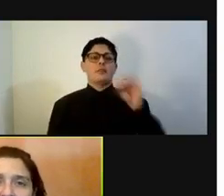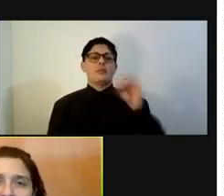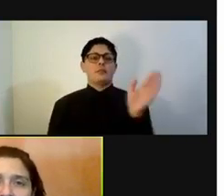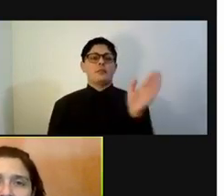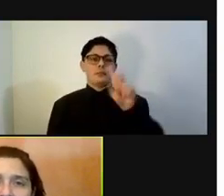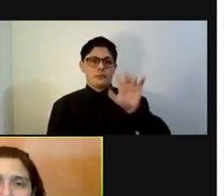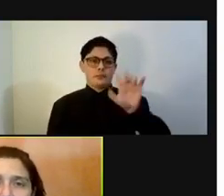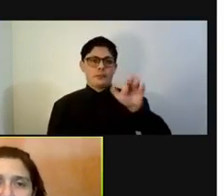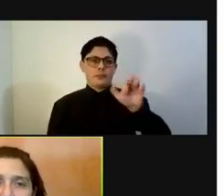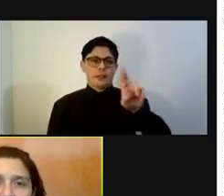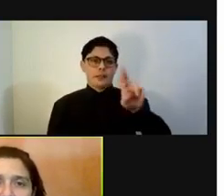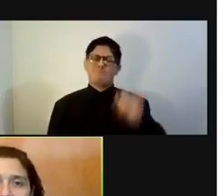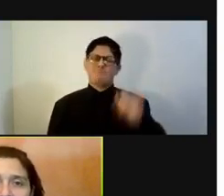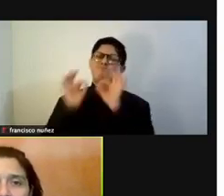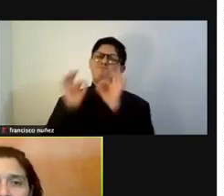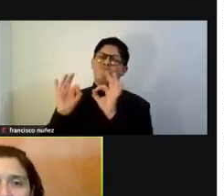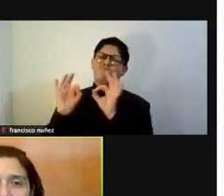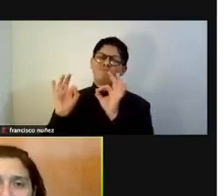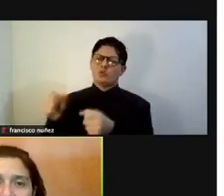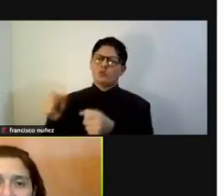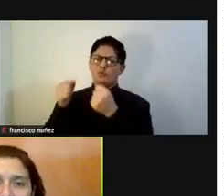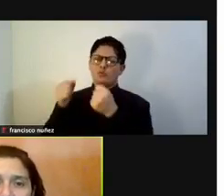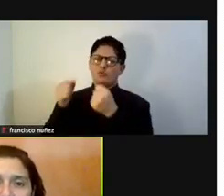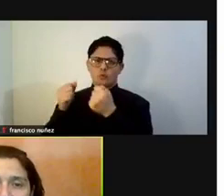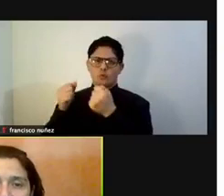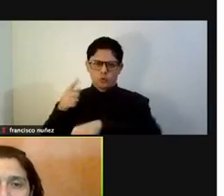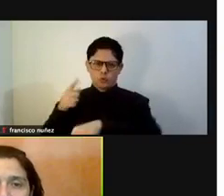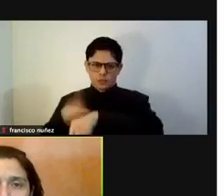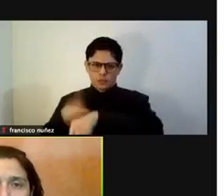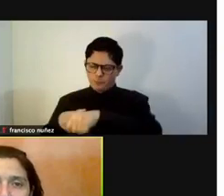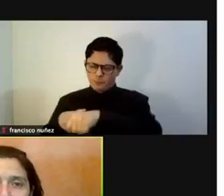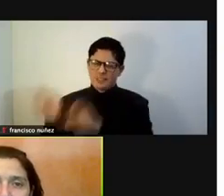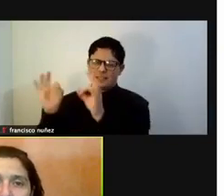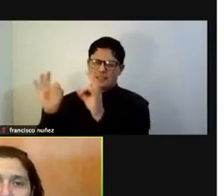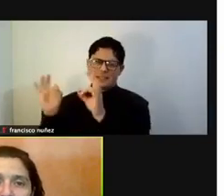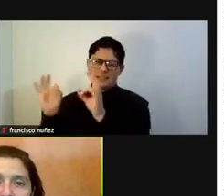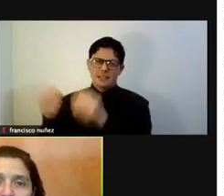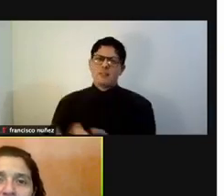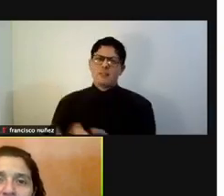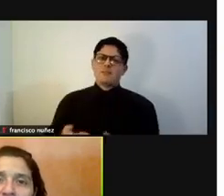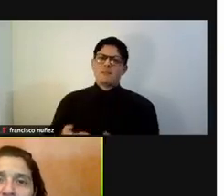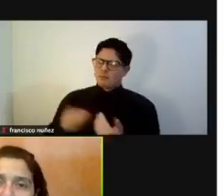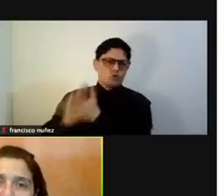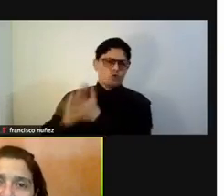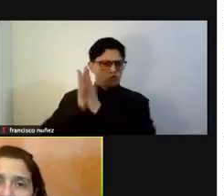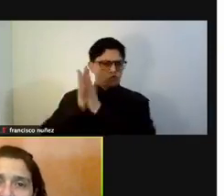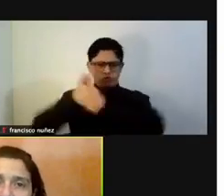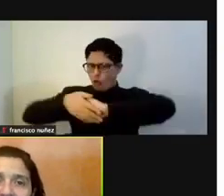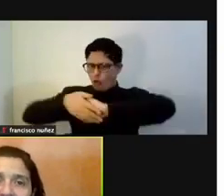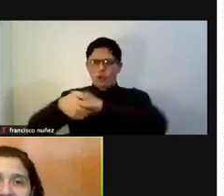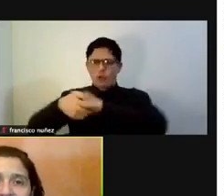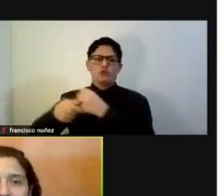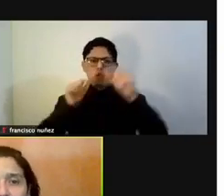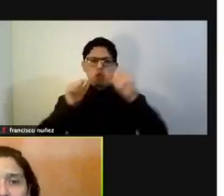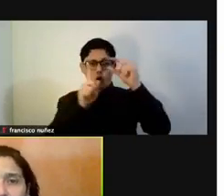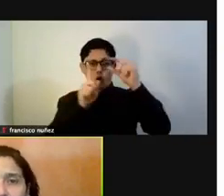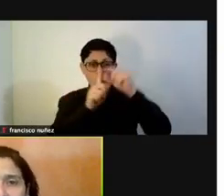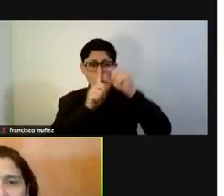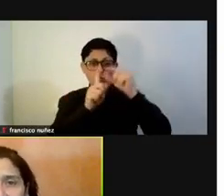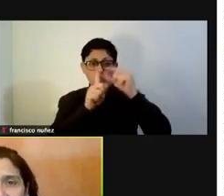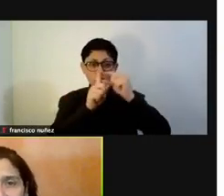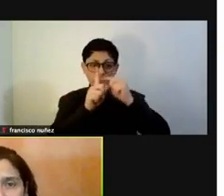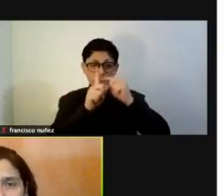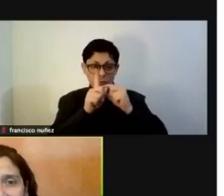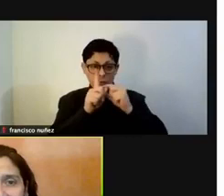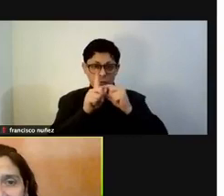para explicarnos todos estos conceptos en fácil, que es algo sumamente difícil. Y